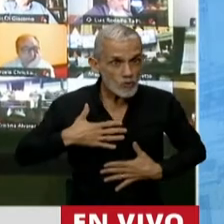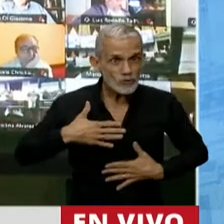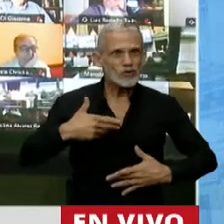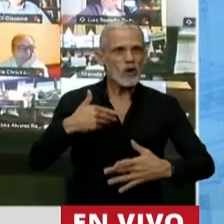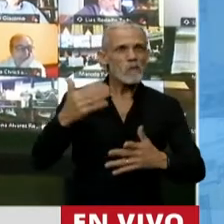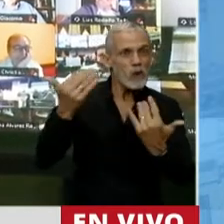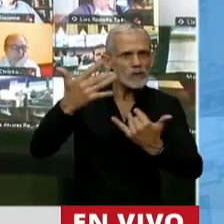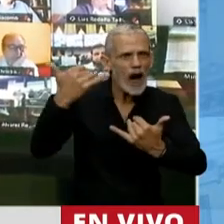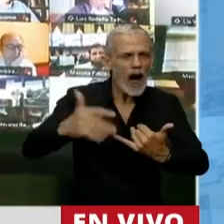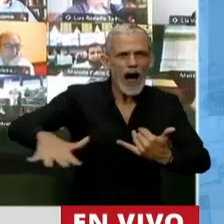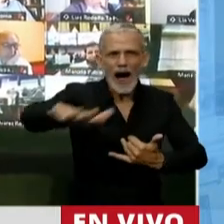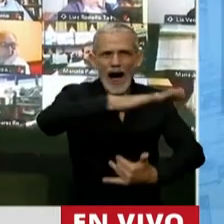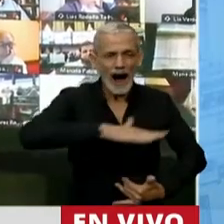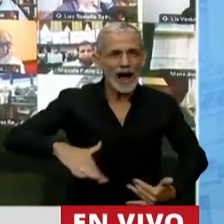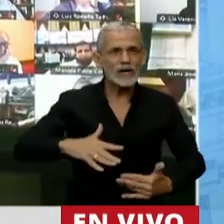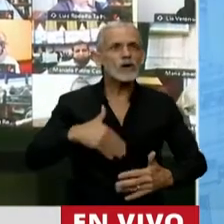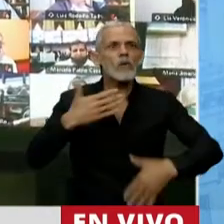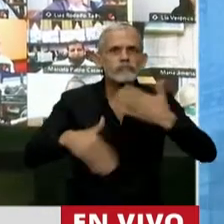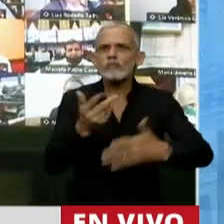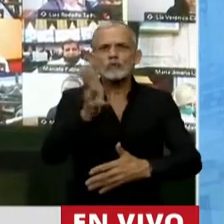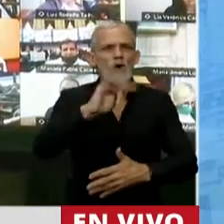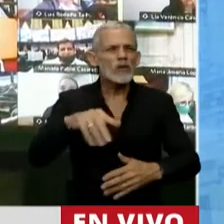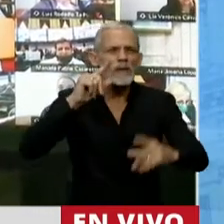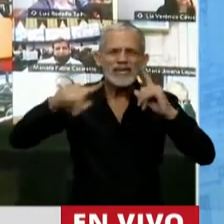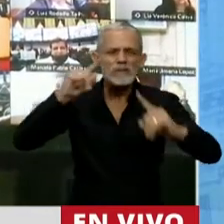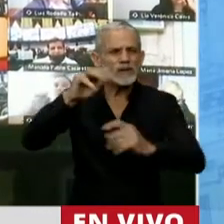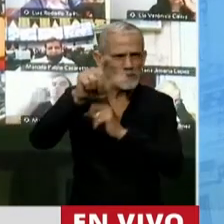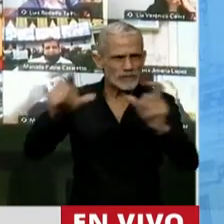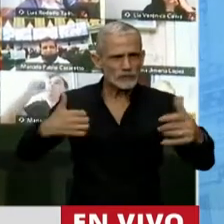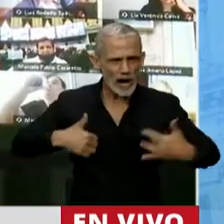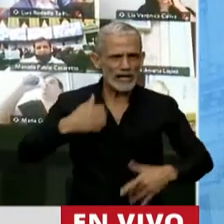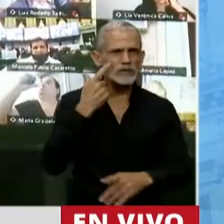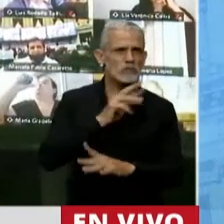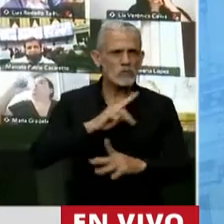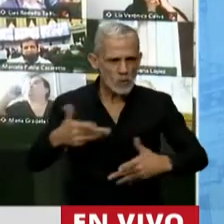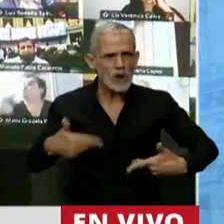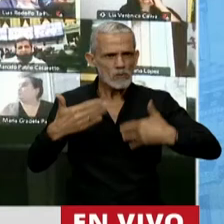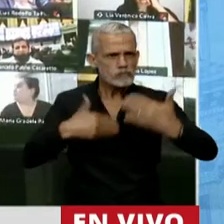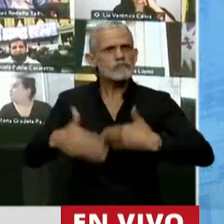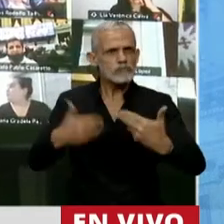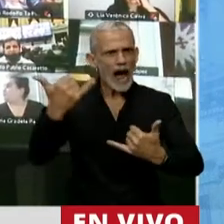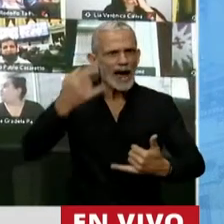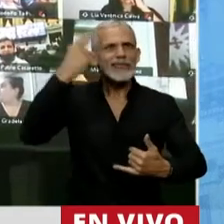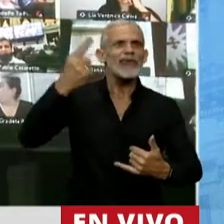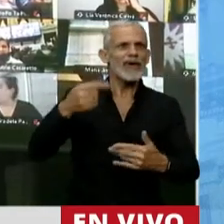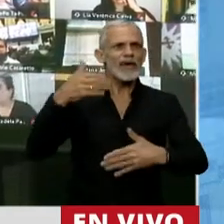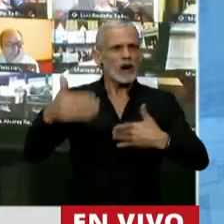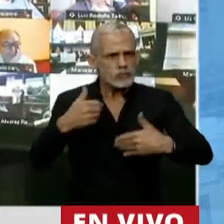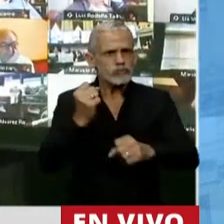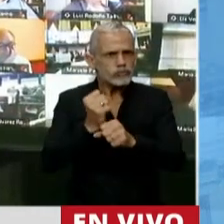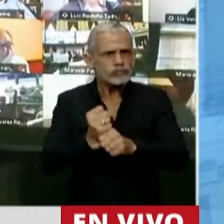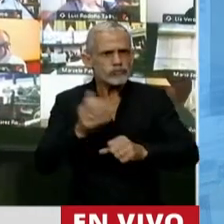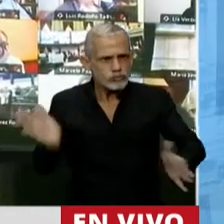estas capacidades son desarrolladas todos los días por miles de argentinos, por miles de argentinos emprendedores. Y esto habla muy